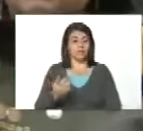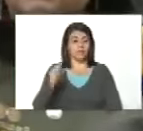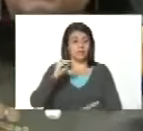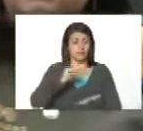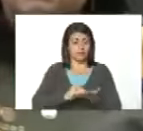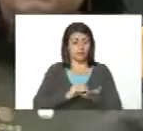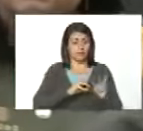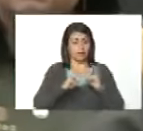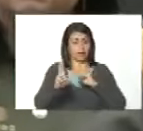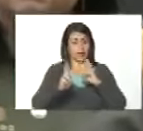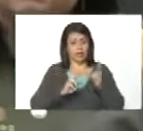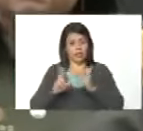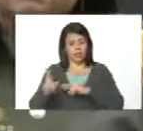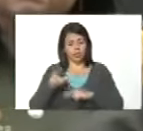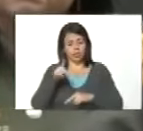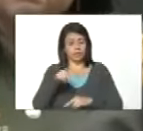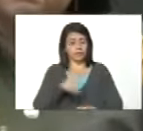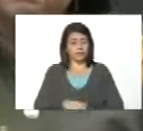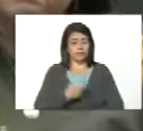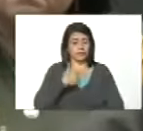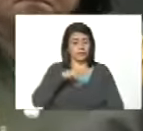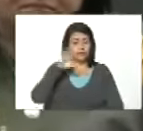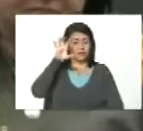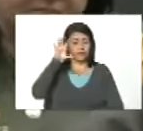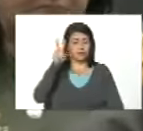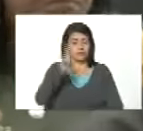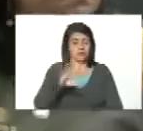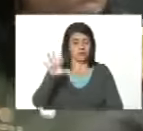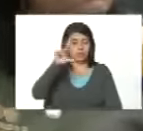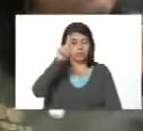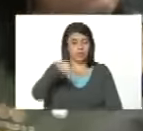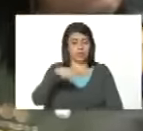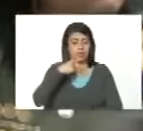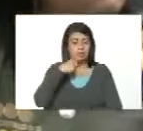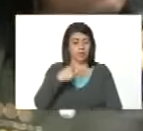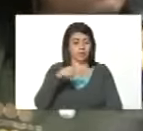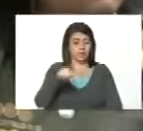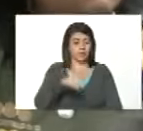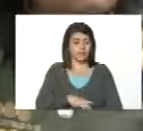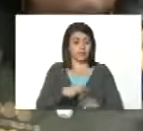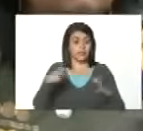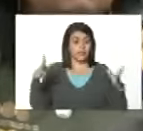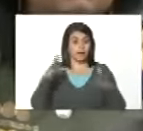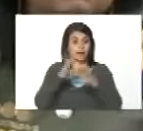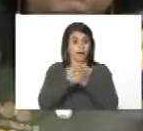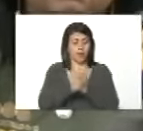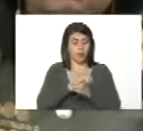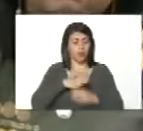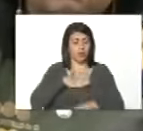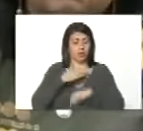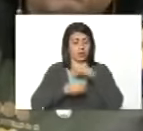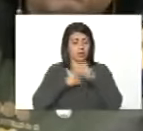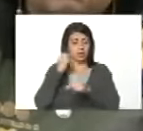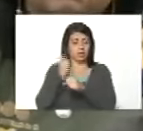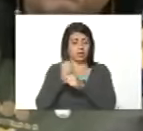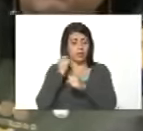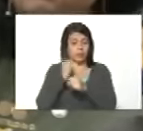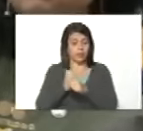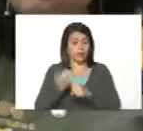para el relacionamiento de nuestro país Venezuela y que además este gran compañero puede hacer un